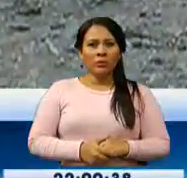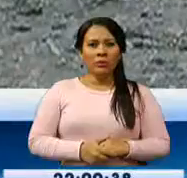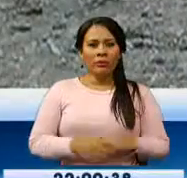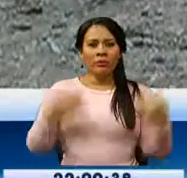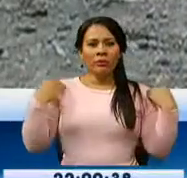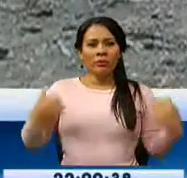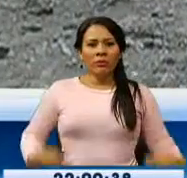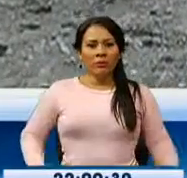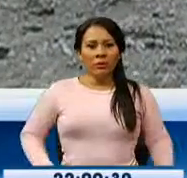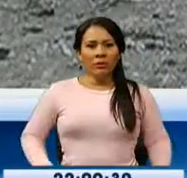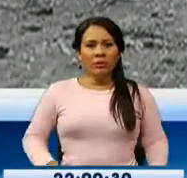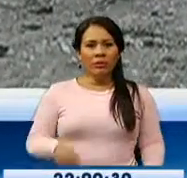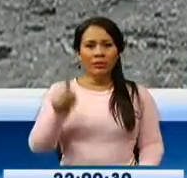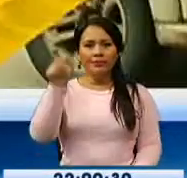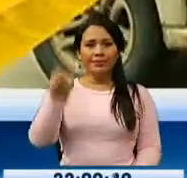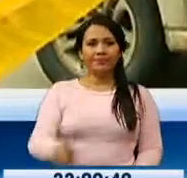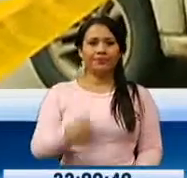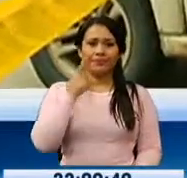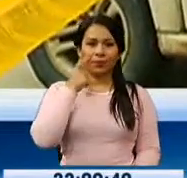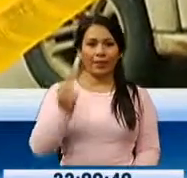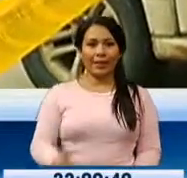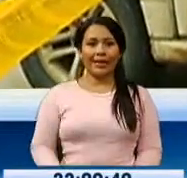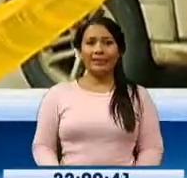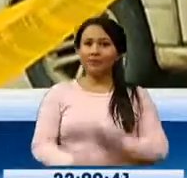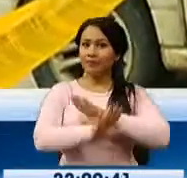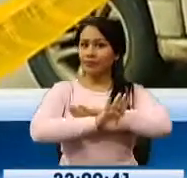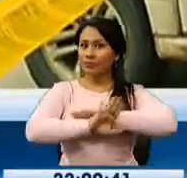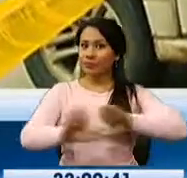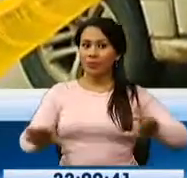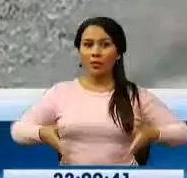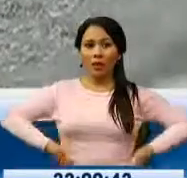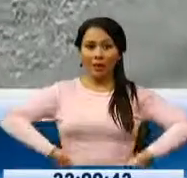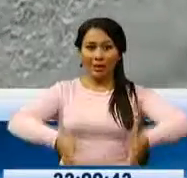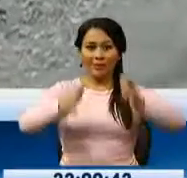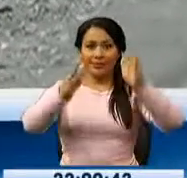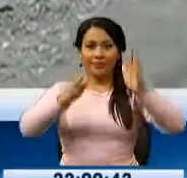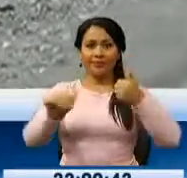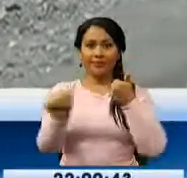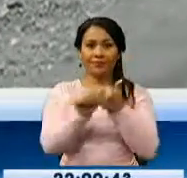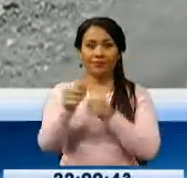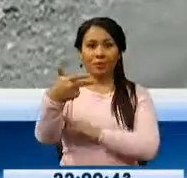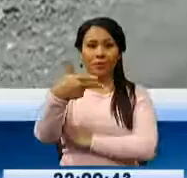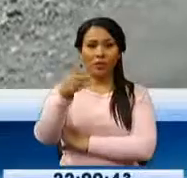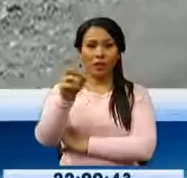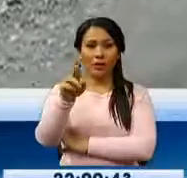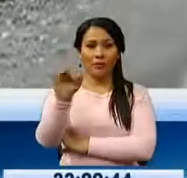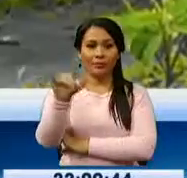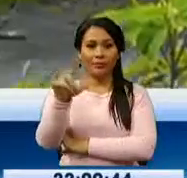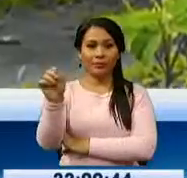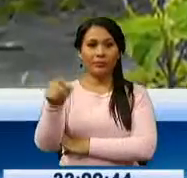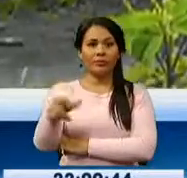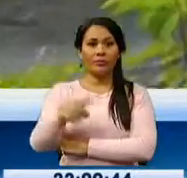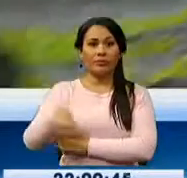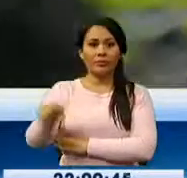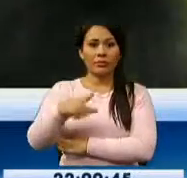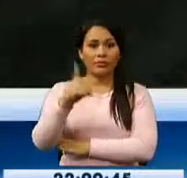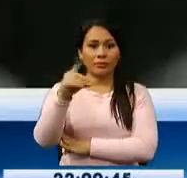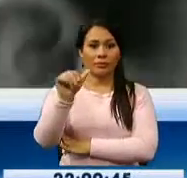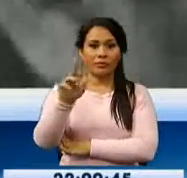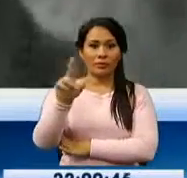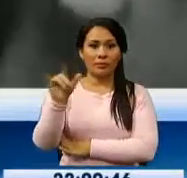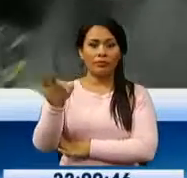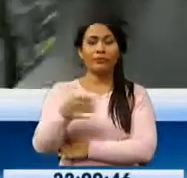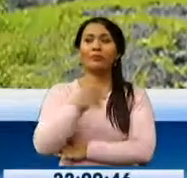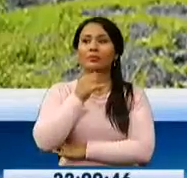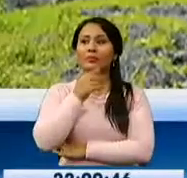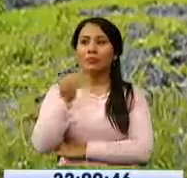El cuerpo sin vida de una persona de sexo masculino yacía a un lado del camino en el sector de El Chorrillo, en la vía Daule. Esto generó sorpresa